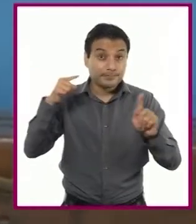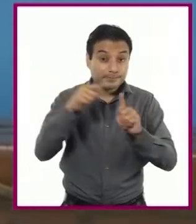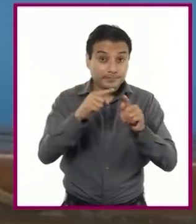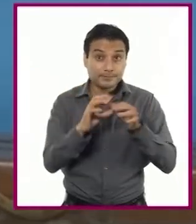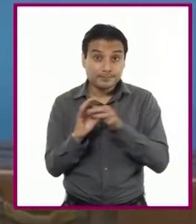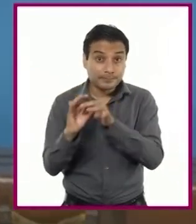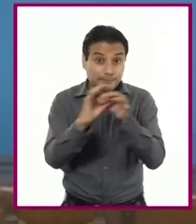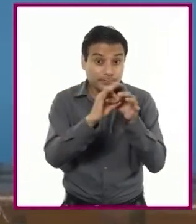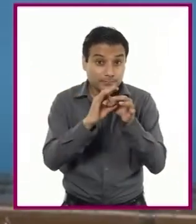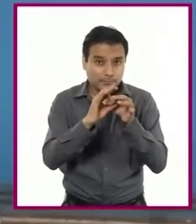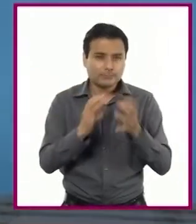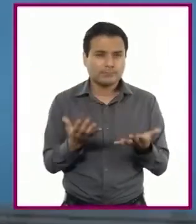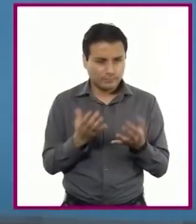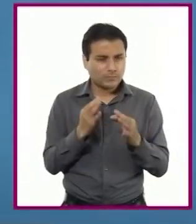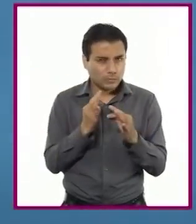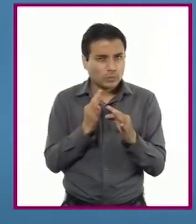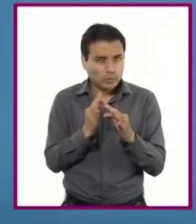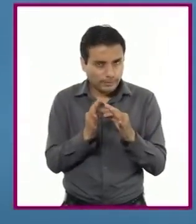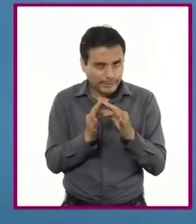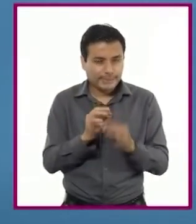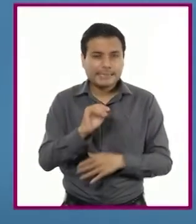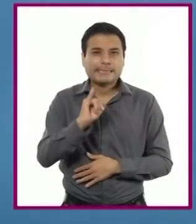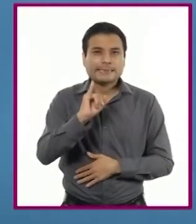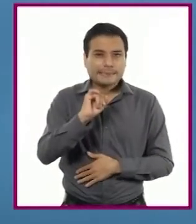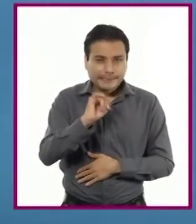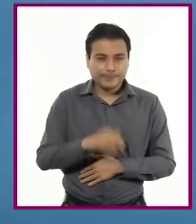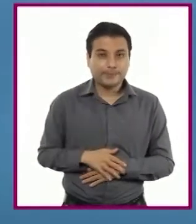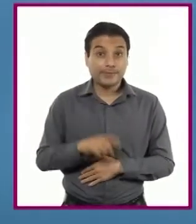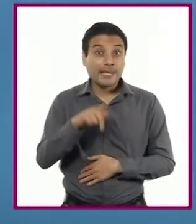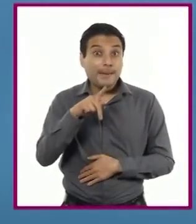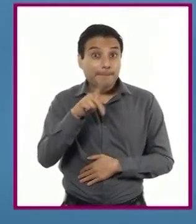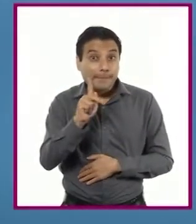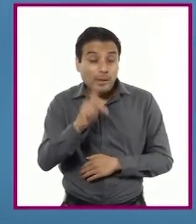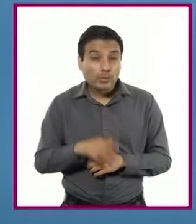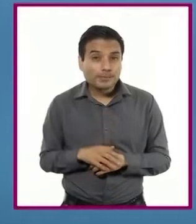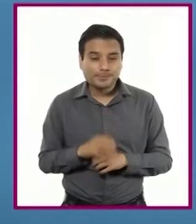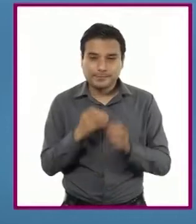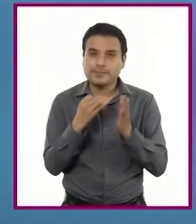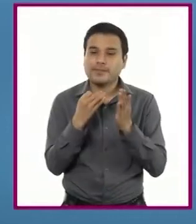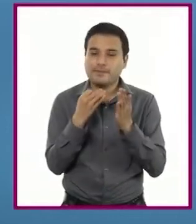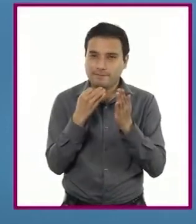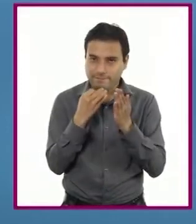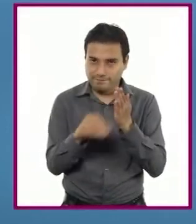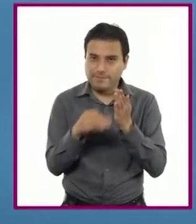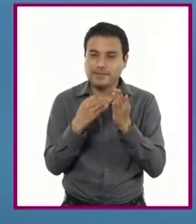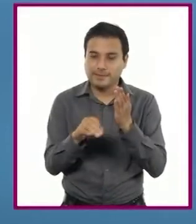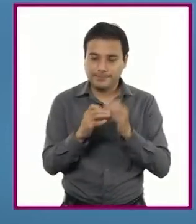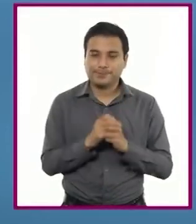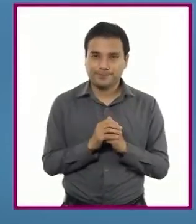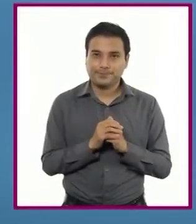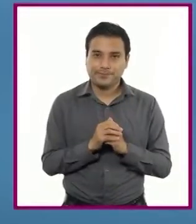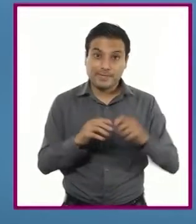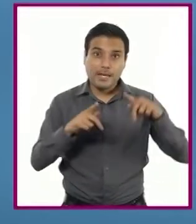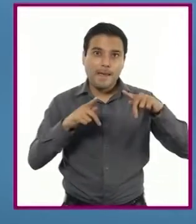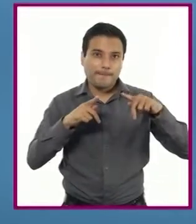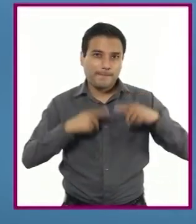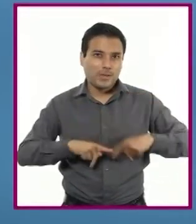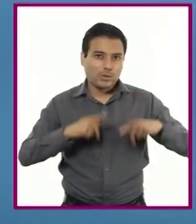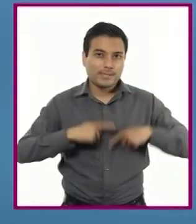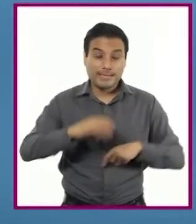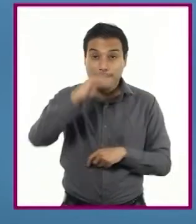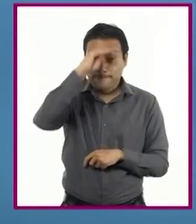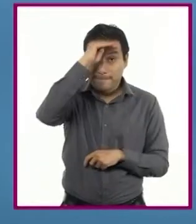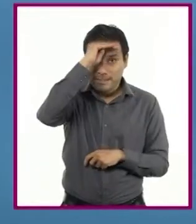cooperación internacional. Sin embargo, las grandes esperanzas que despertó este organismo para prevenir